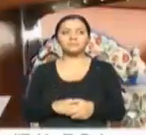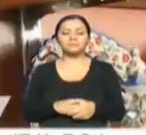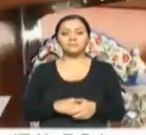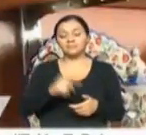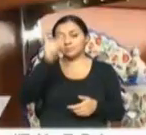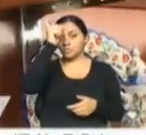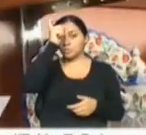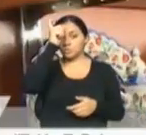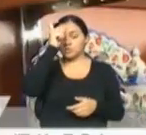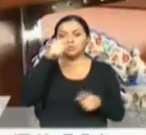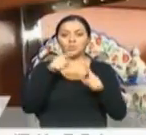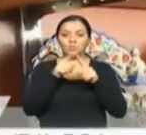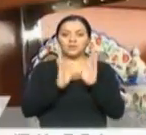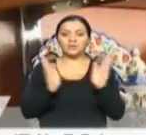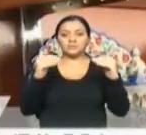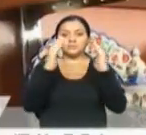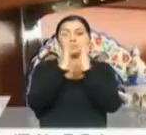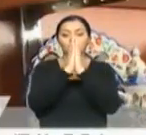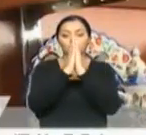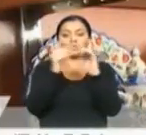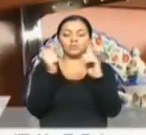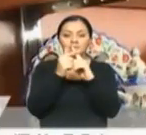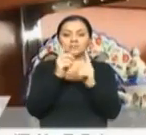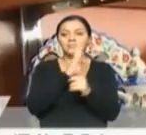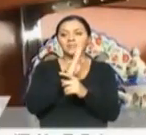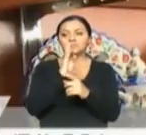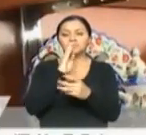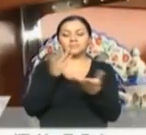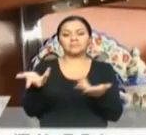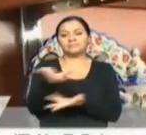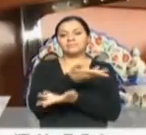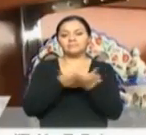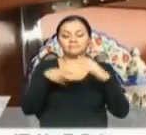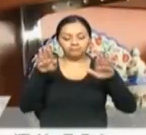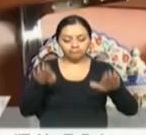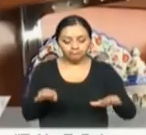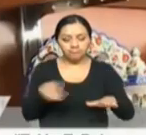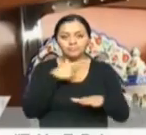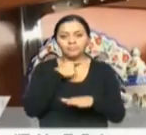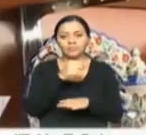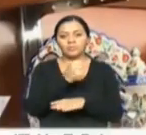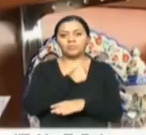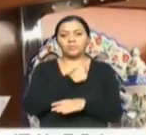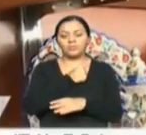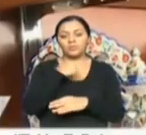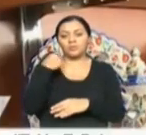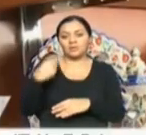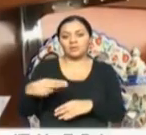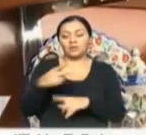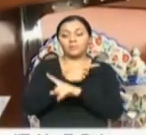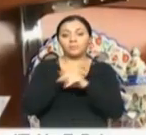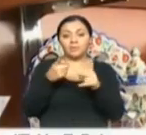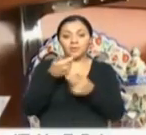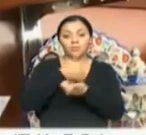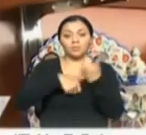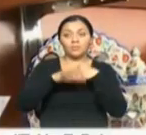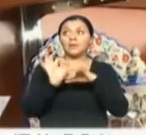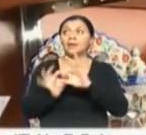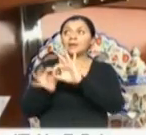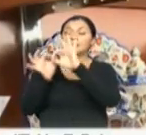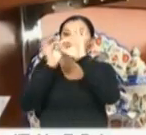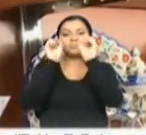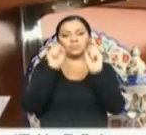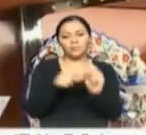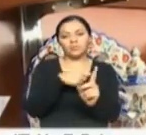Turquía es Estambul. Estambul es el Gran Bazar, la mezquita de Sultanahmet. Y creo que la restauración tendrá un impacto positivo,